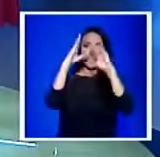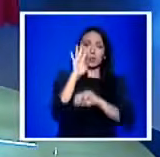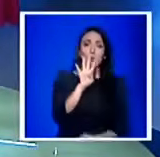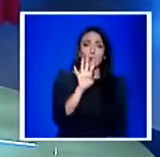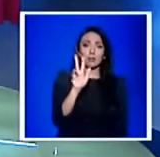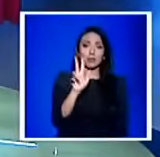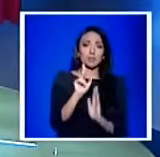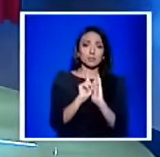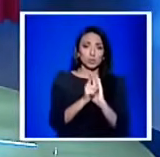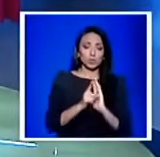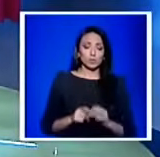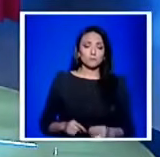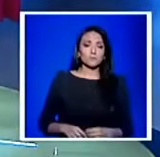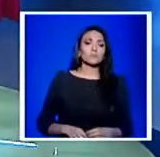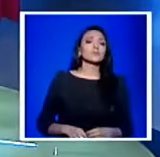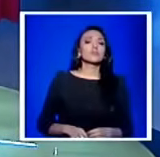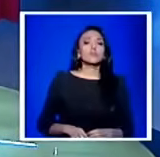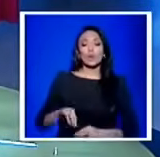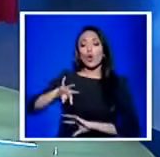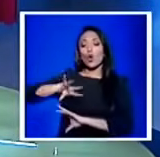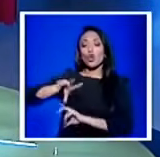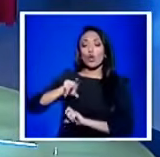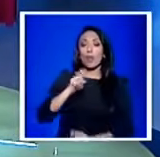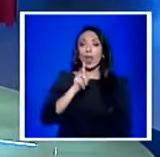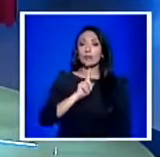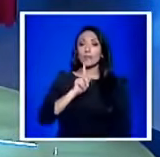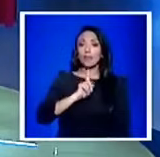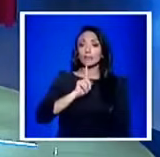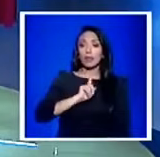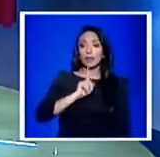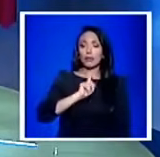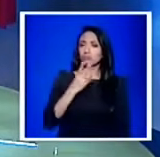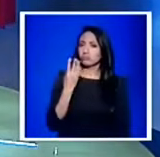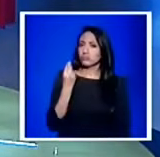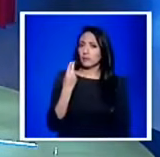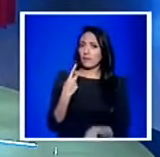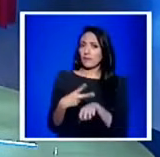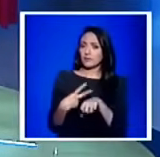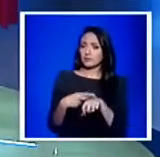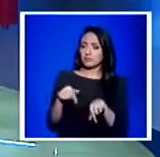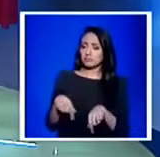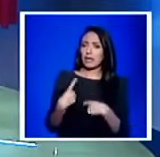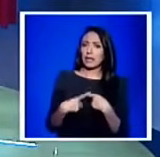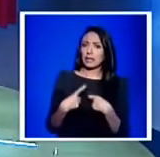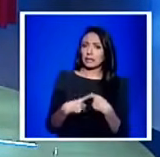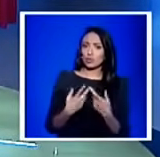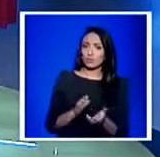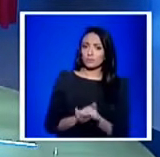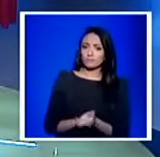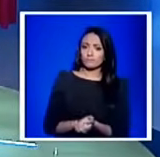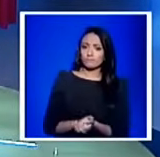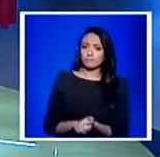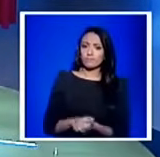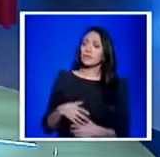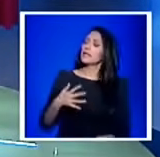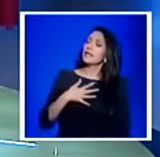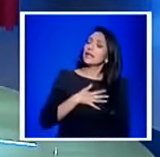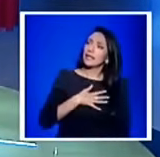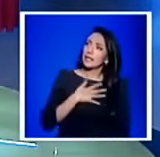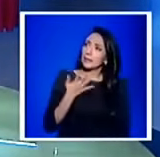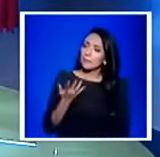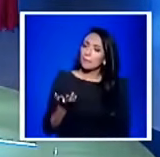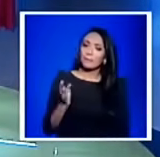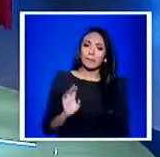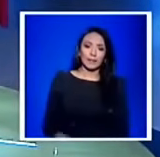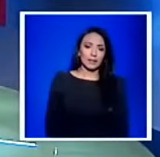7:43 de la mañana. Los robos a las heladerías se volvieron frecuentes en Quito. ¿Qué estará pasando en ese sentido con los delincuentes? Qué pena